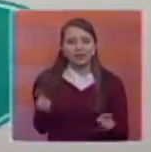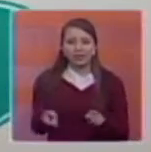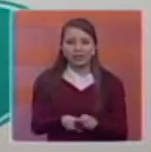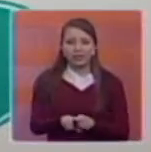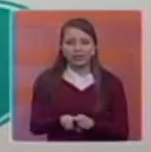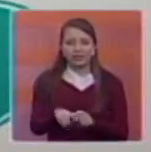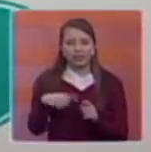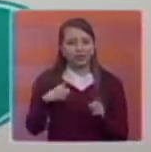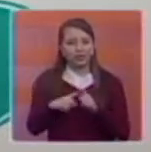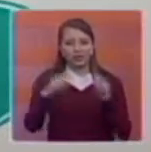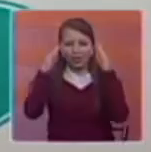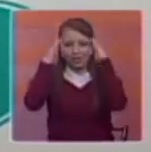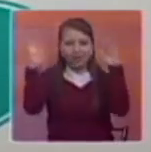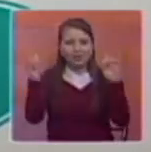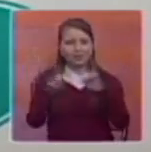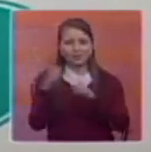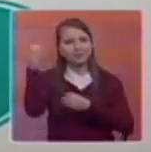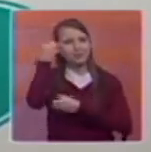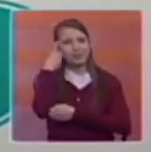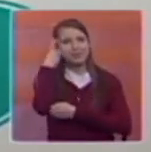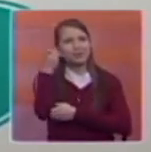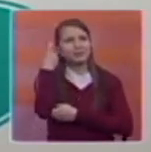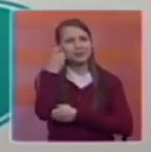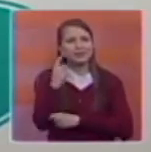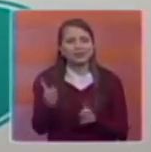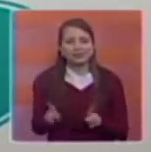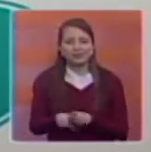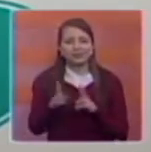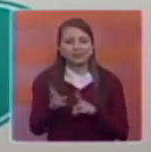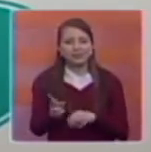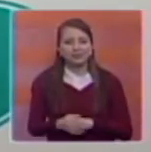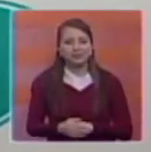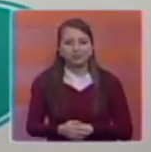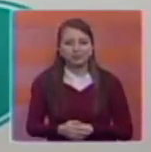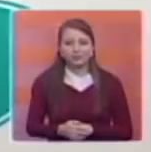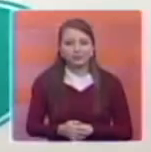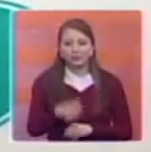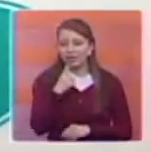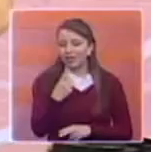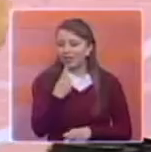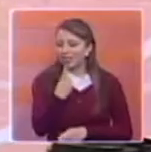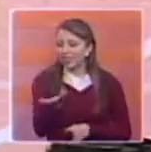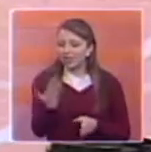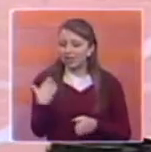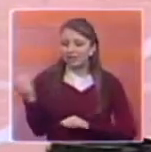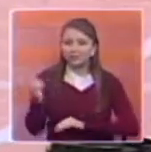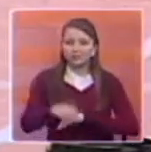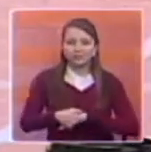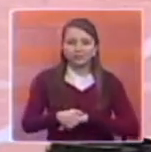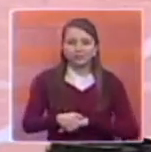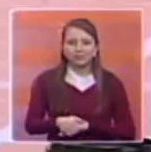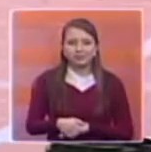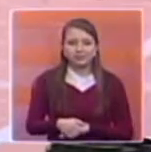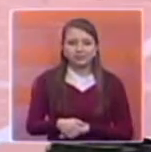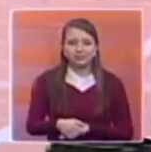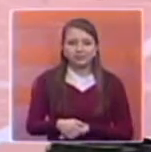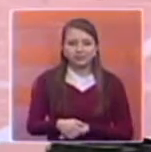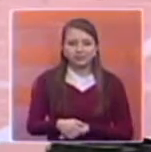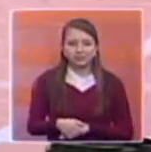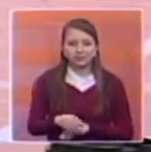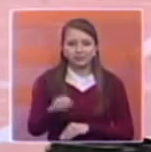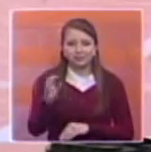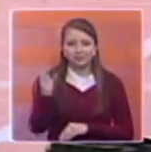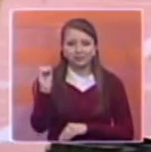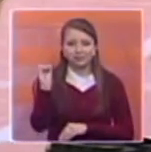me pone a mí, como comején. Es, ¿cómo se decía? Espérate, en inglés le dicen homini,